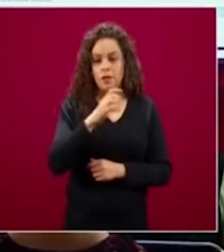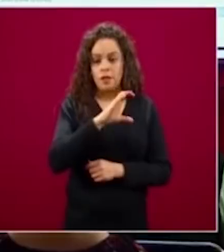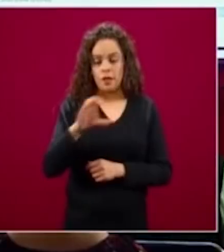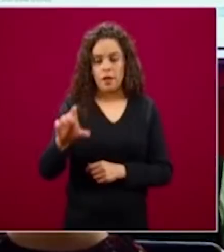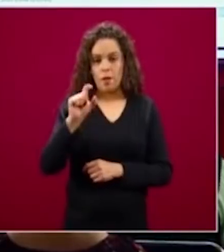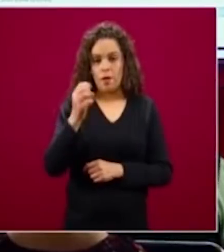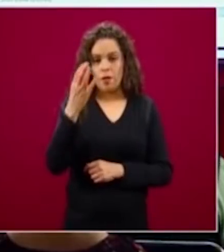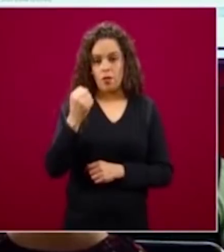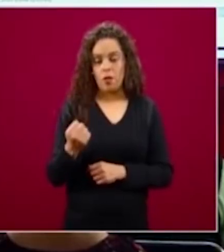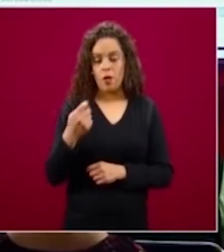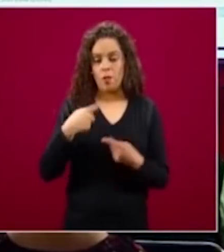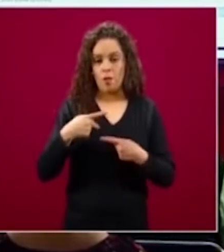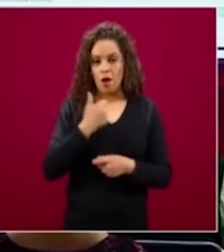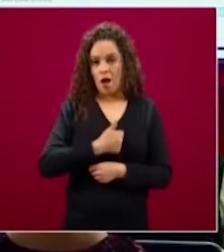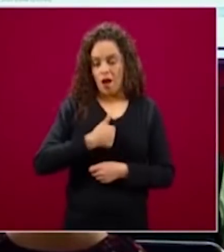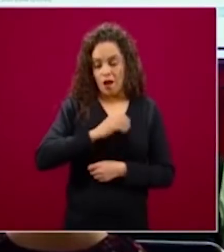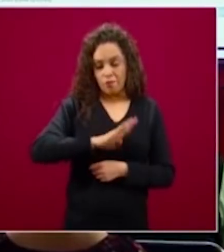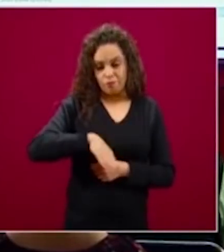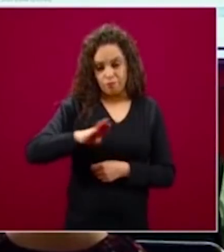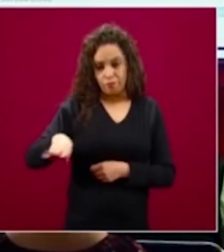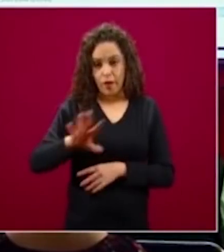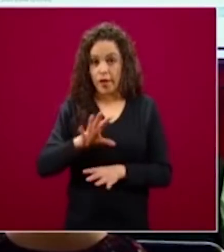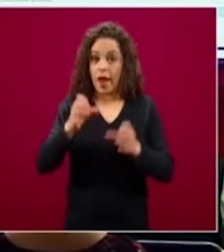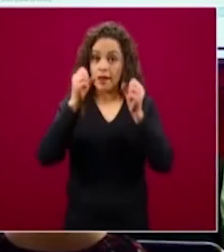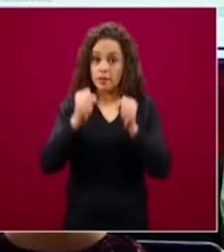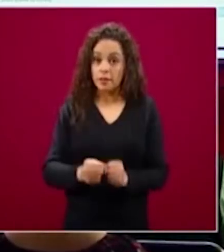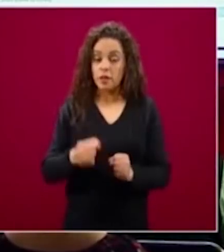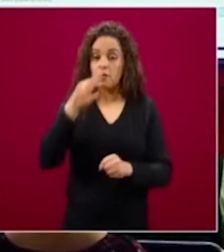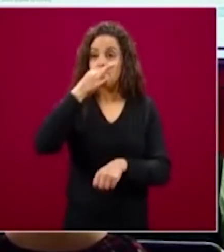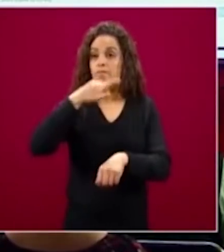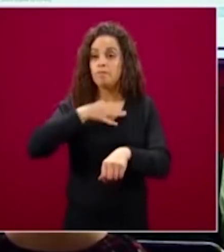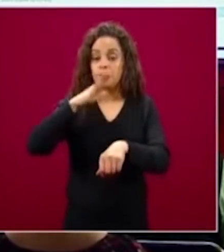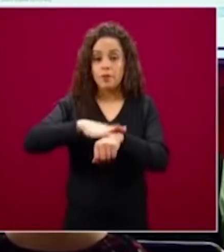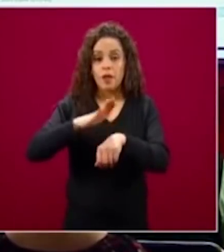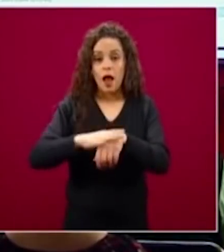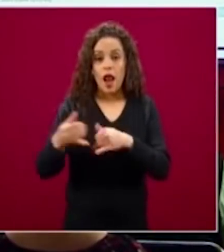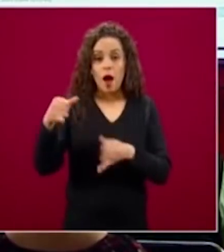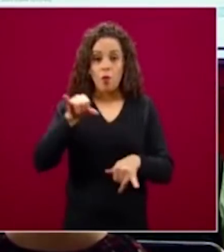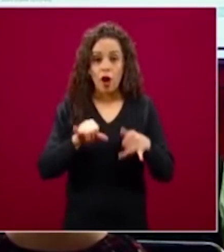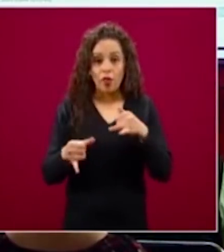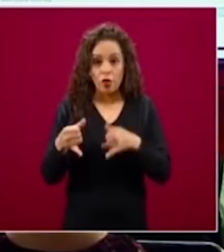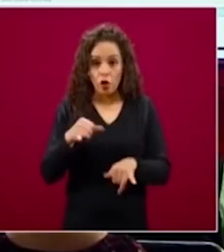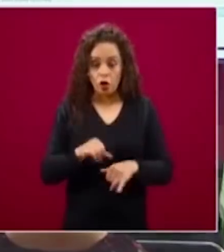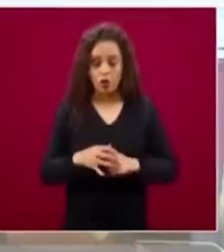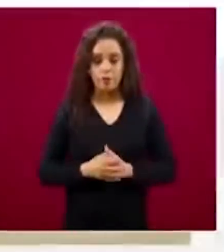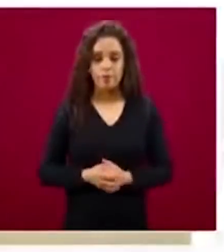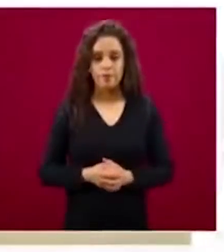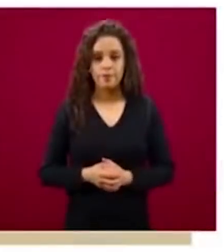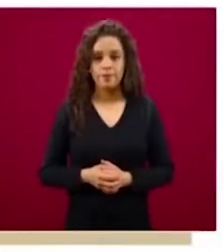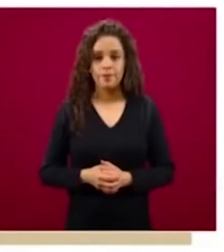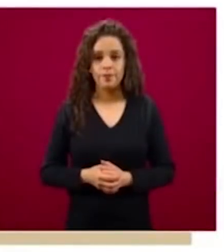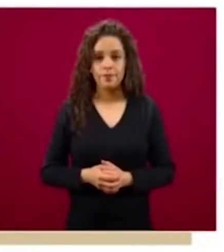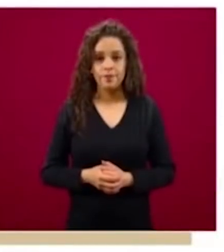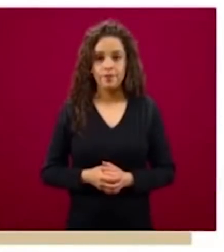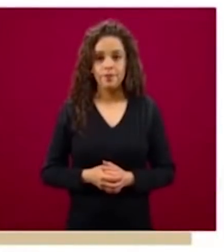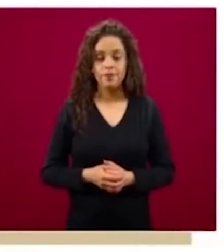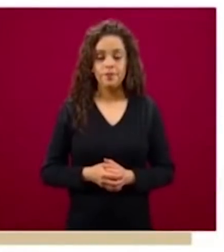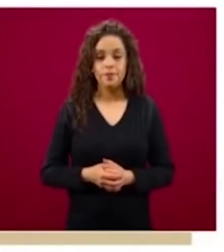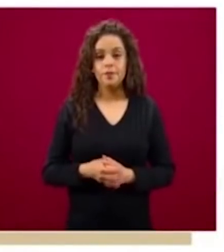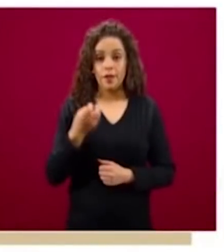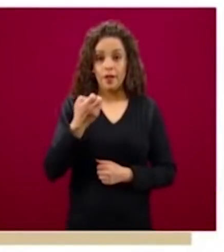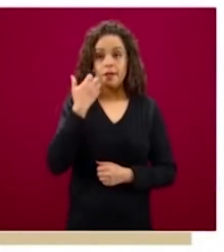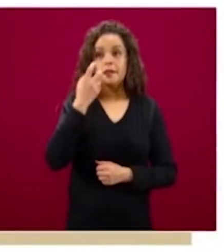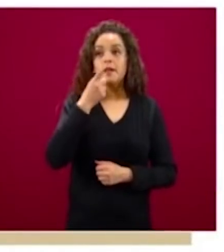11.729 defunciones que se tienen confirmadas por laboratorio hasta el momento. Hablábamos de una